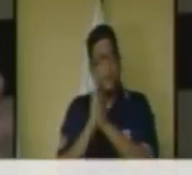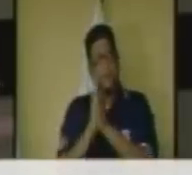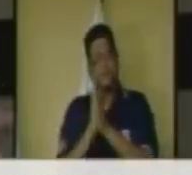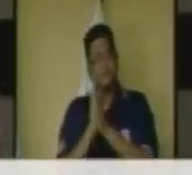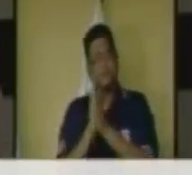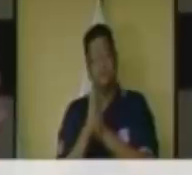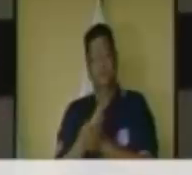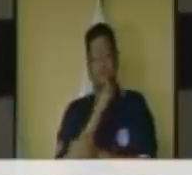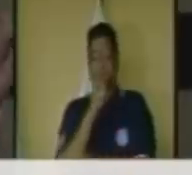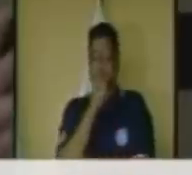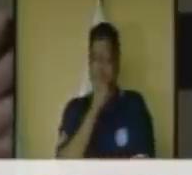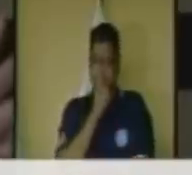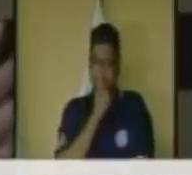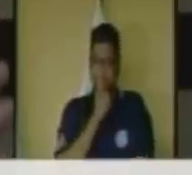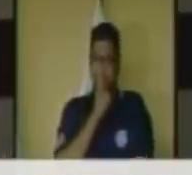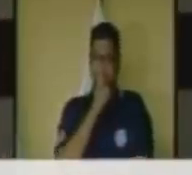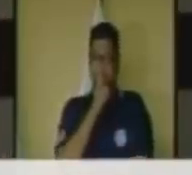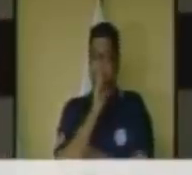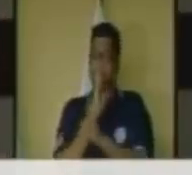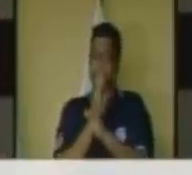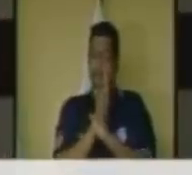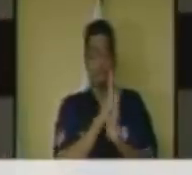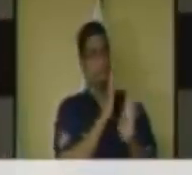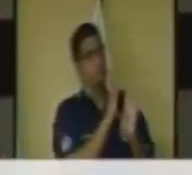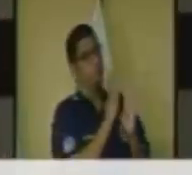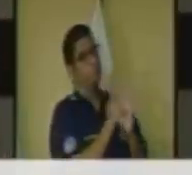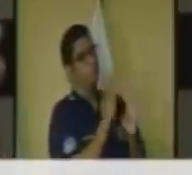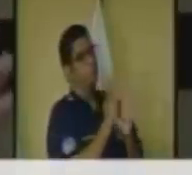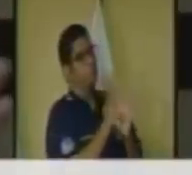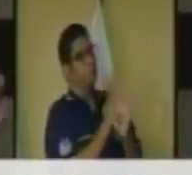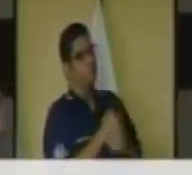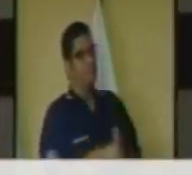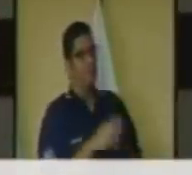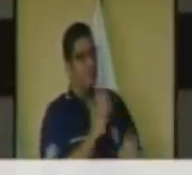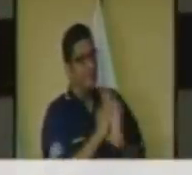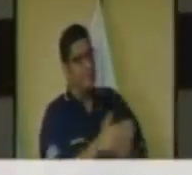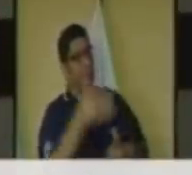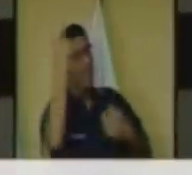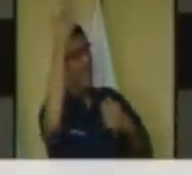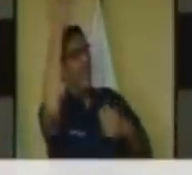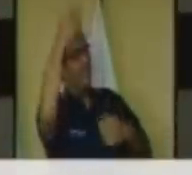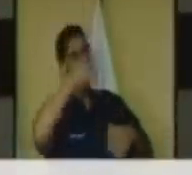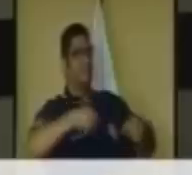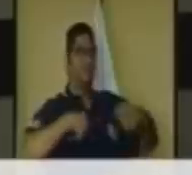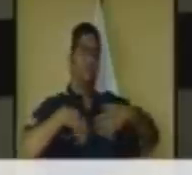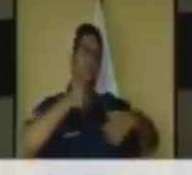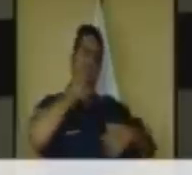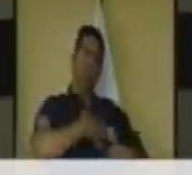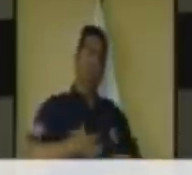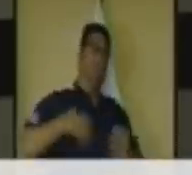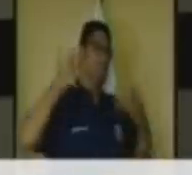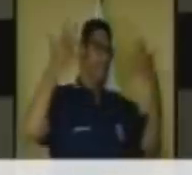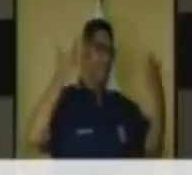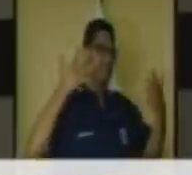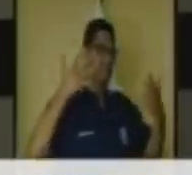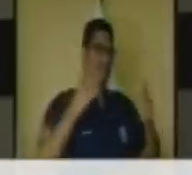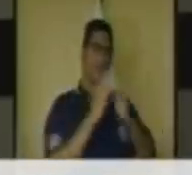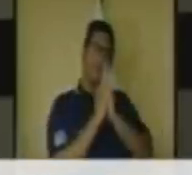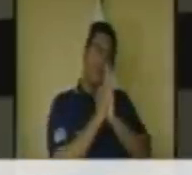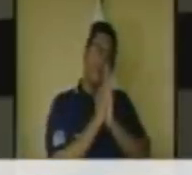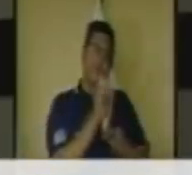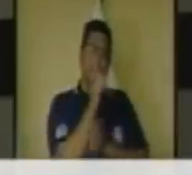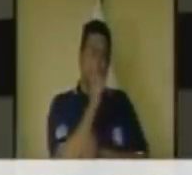tengan paciencia durante las colas. Las colas en el aeropuerto las estamos tratando de mitigar, sin embargo,